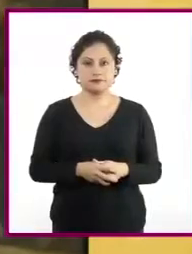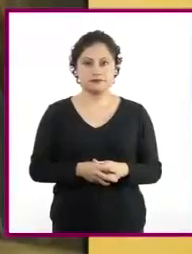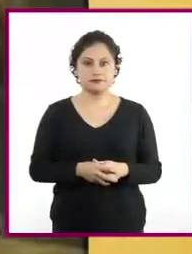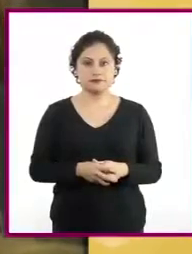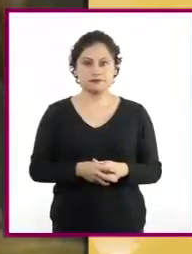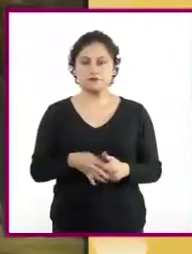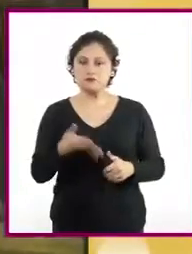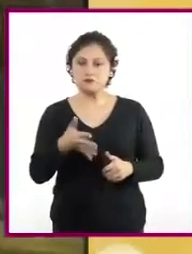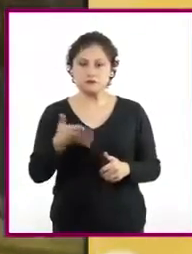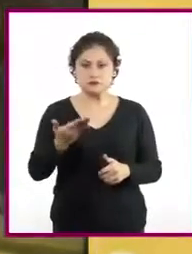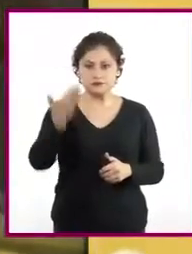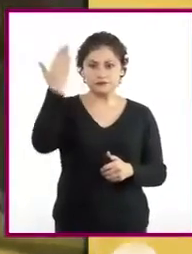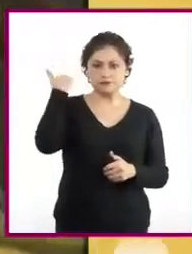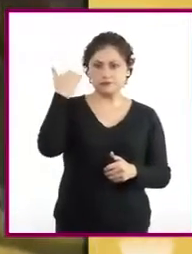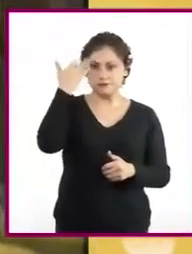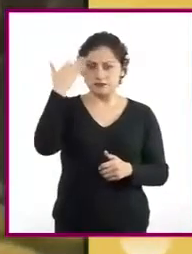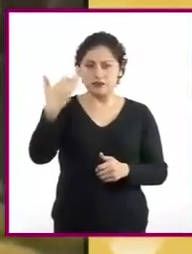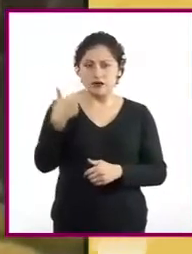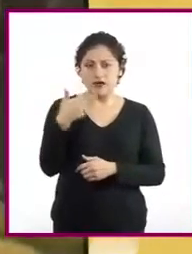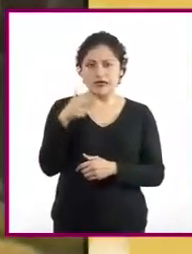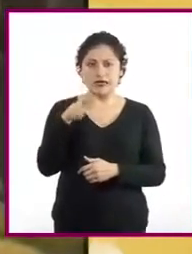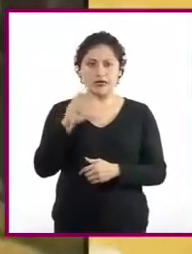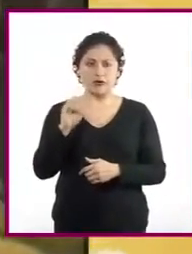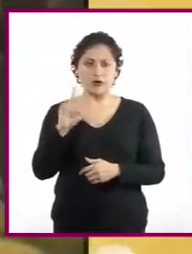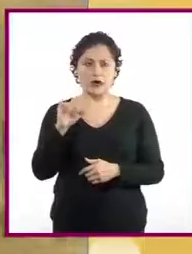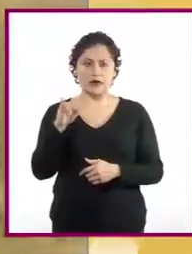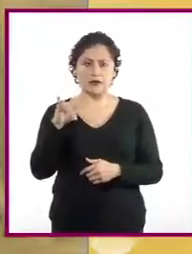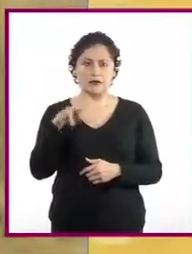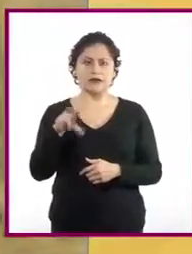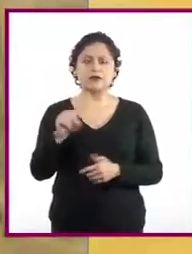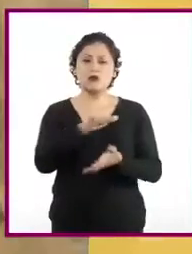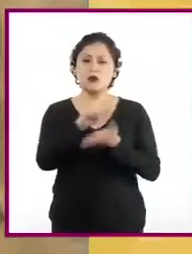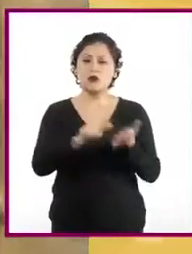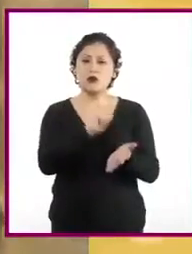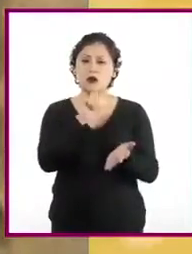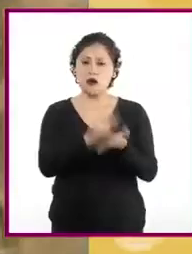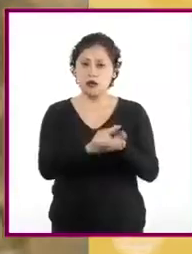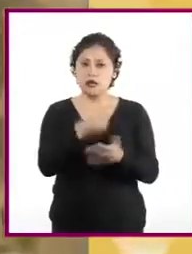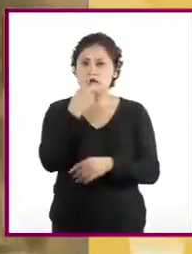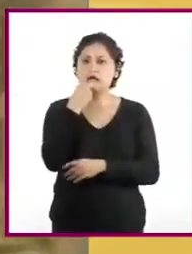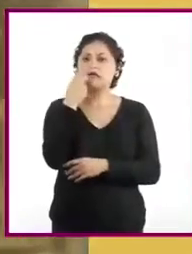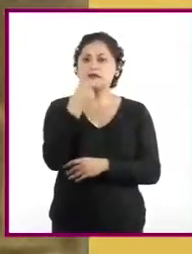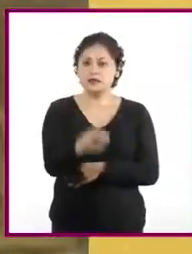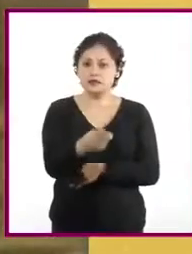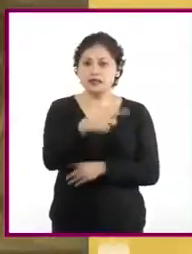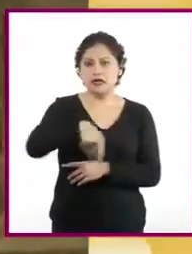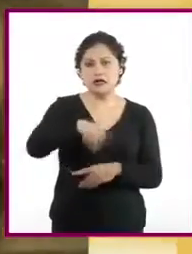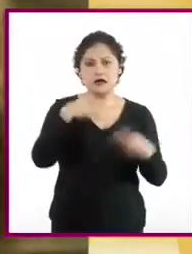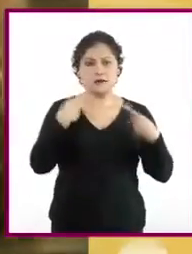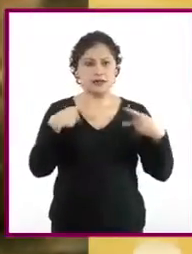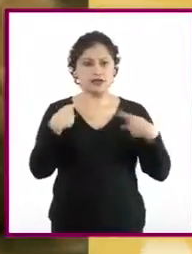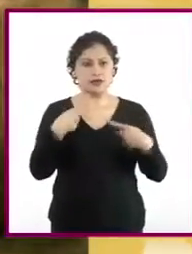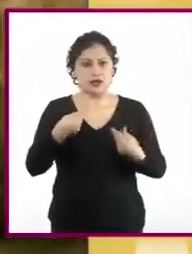Durante el periodo grecolatino, por ejemplo, las leyes otorgaban derechos solamente a los ciudadanos.